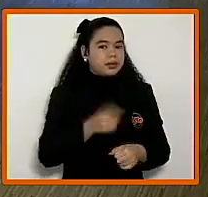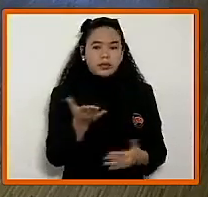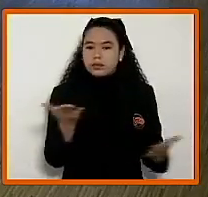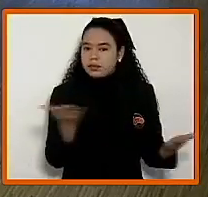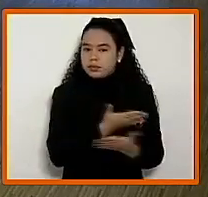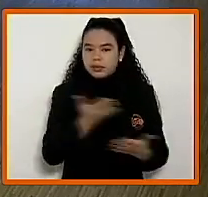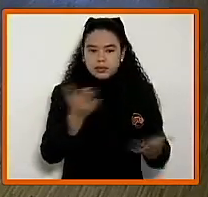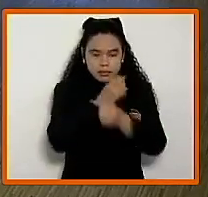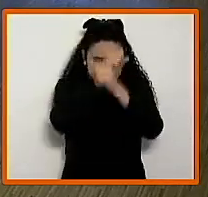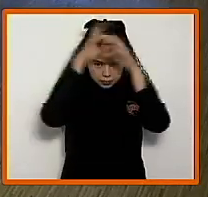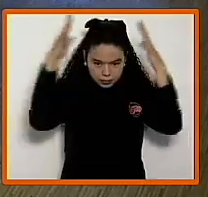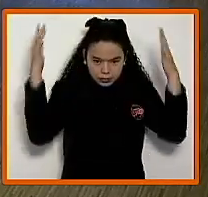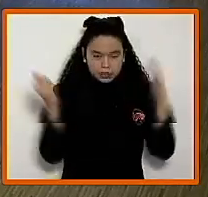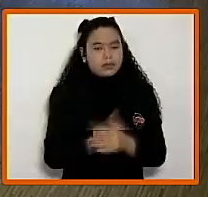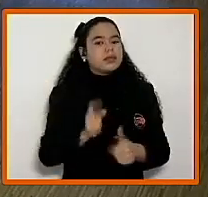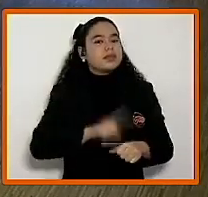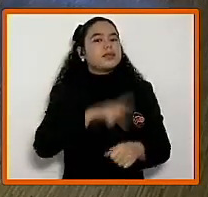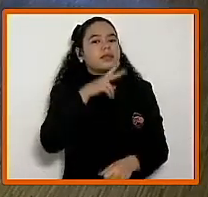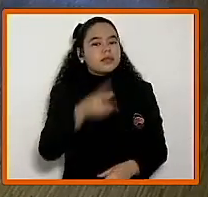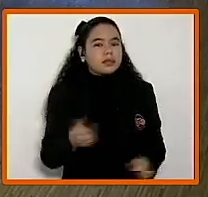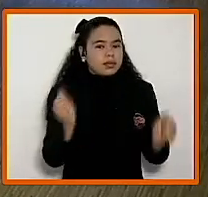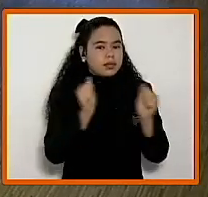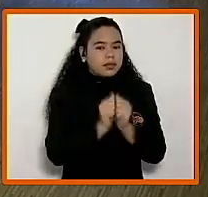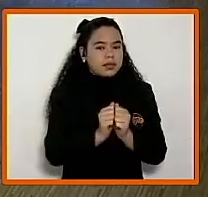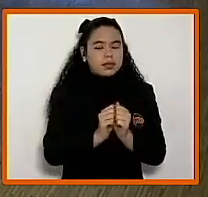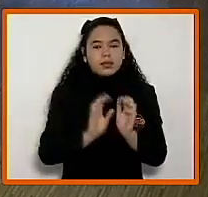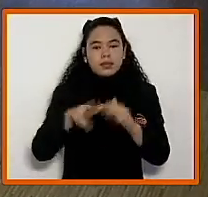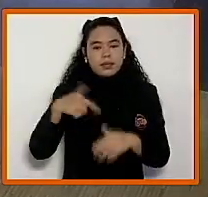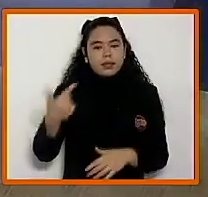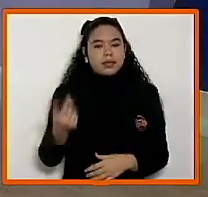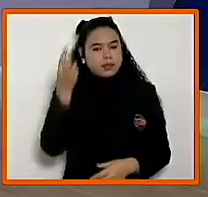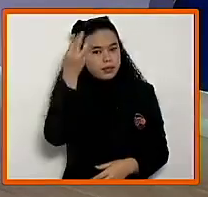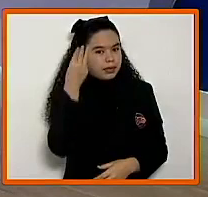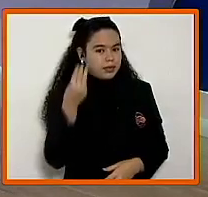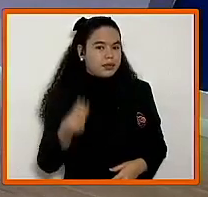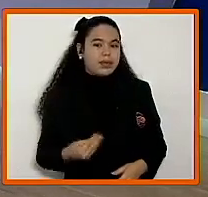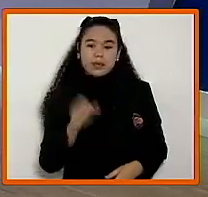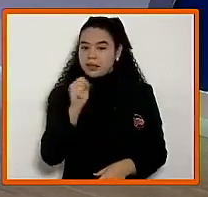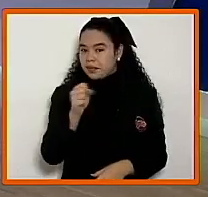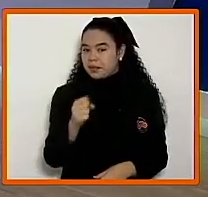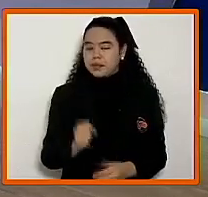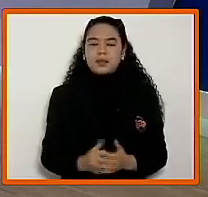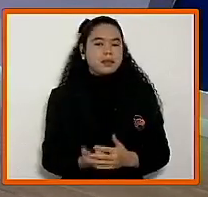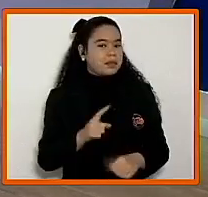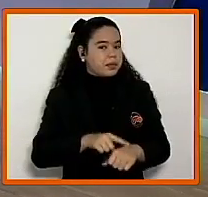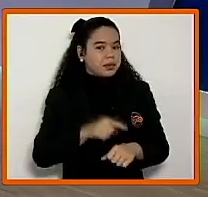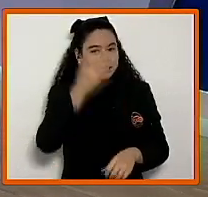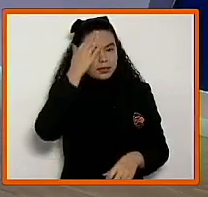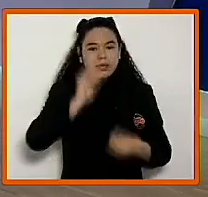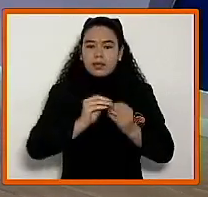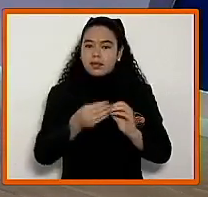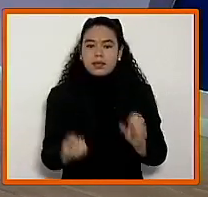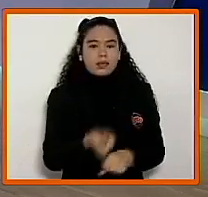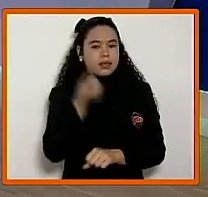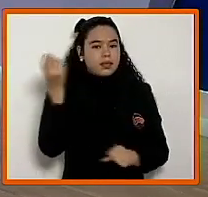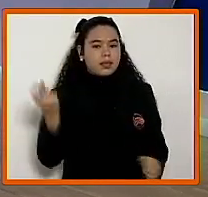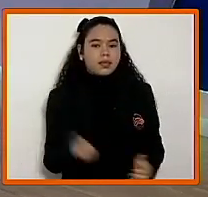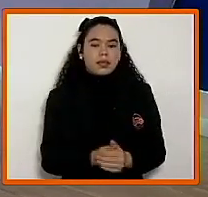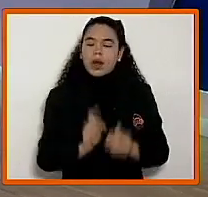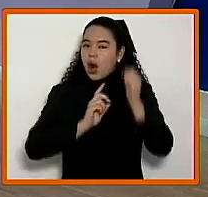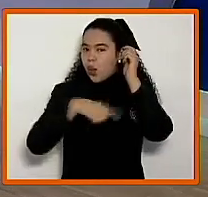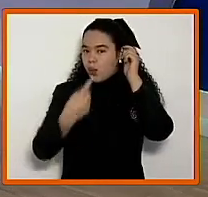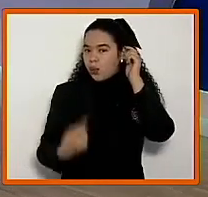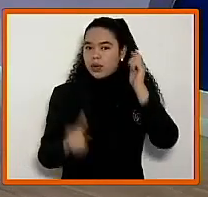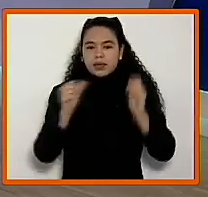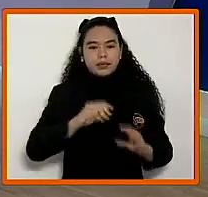qué soñaste, porque es momento de que lo hagas una realidad junto a Madeline. Así es, Francini. Llegó un momento de conocer tu número favorecido en Diar en